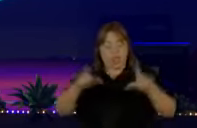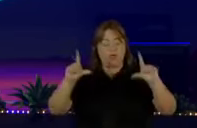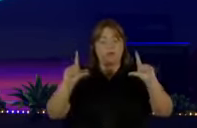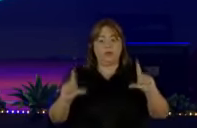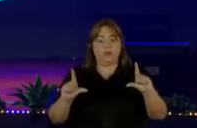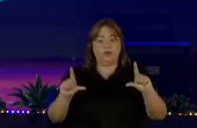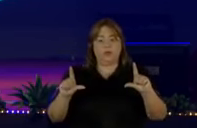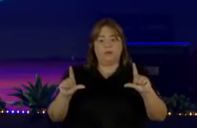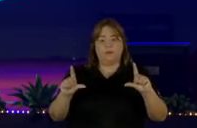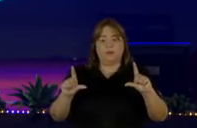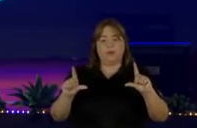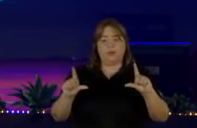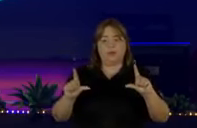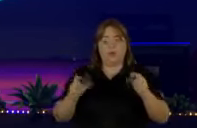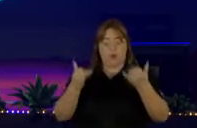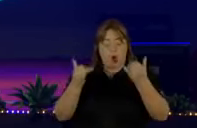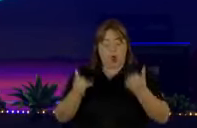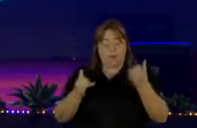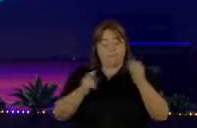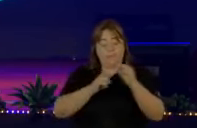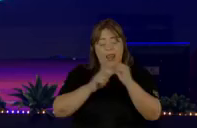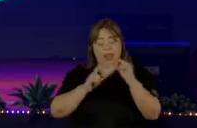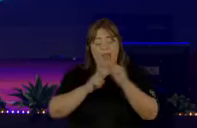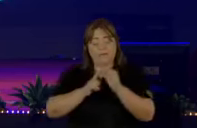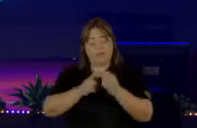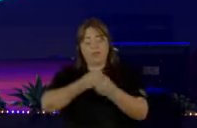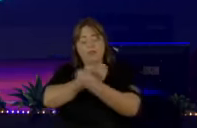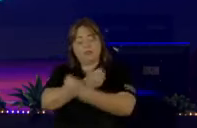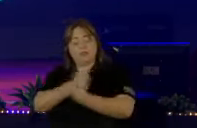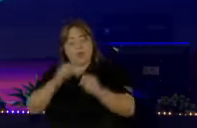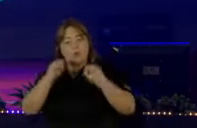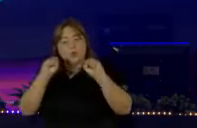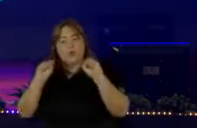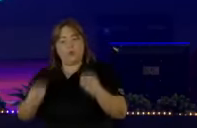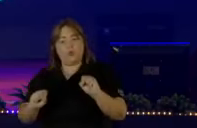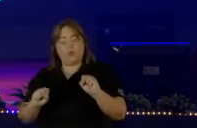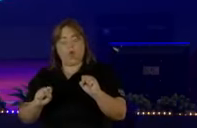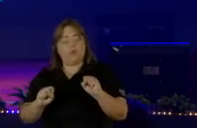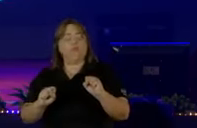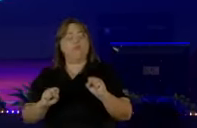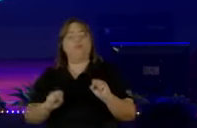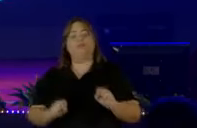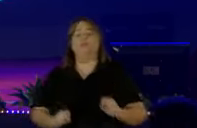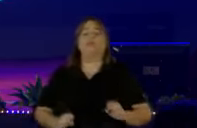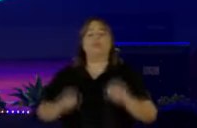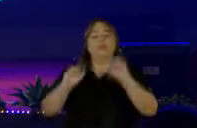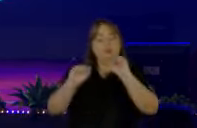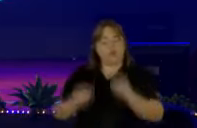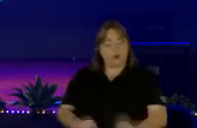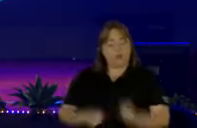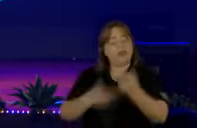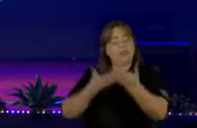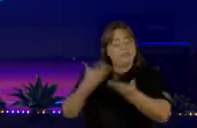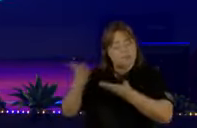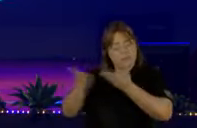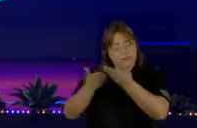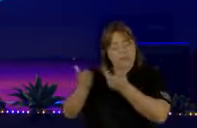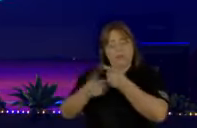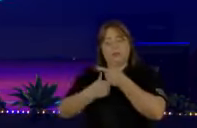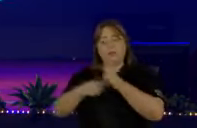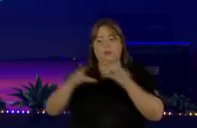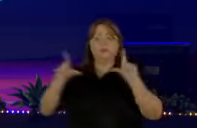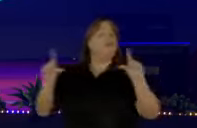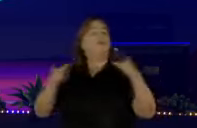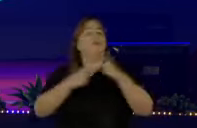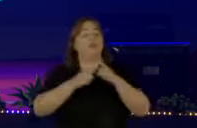donde usted recibe una palabra segura, certera, que lo lleve a su destino en el Señor y donde usted pueda servir libremente según